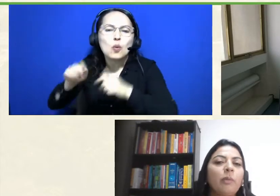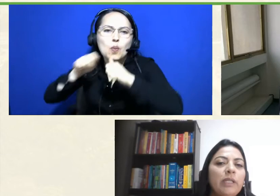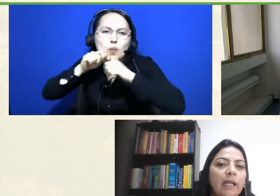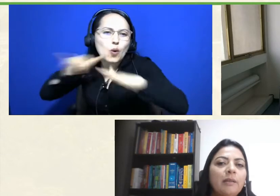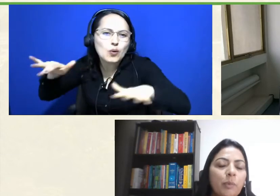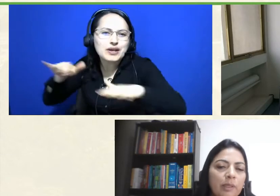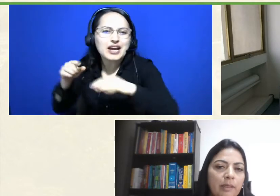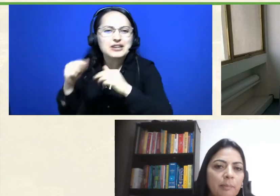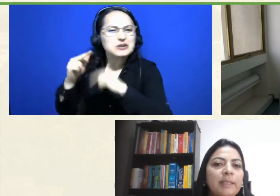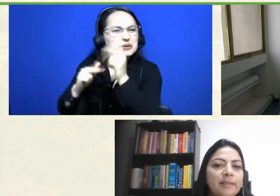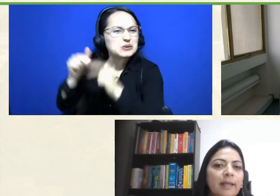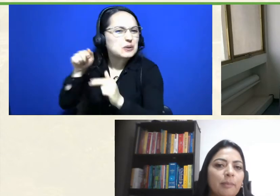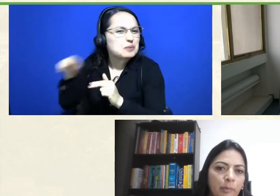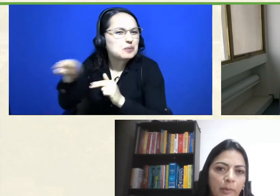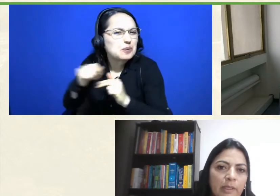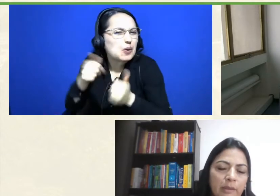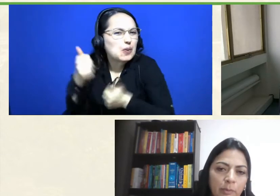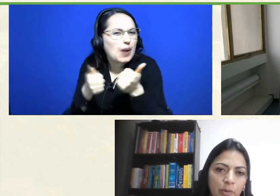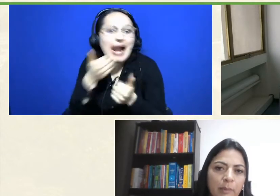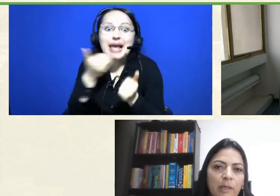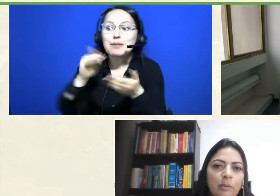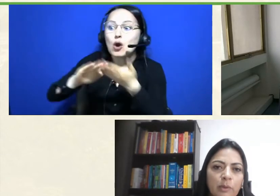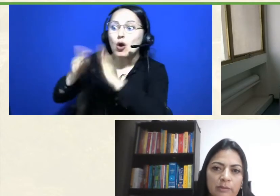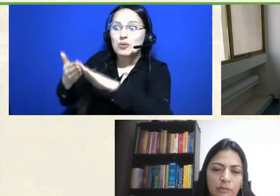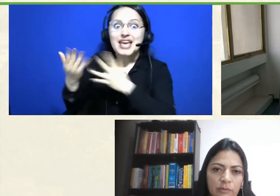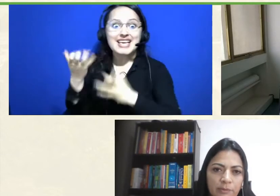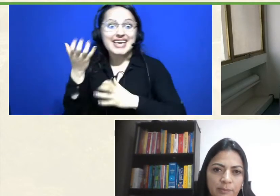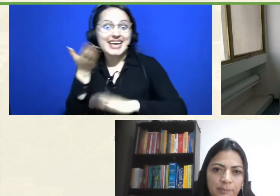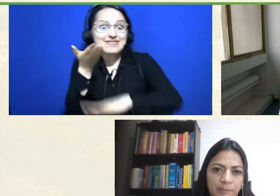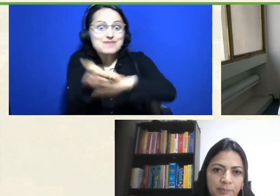como comunidad pueden pensar en proponer en un programa como